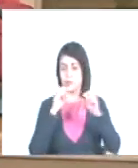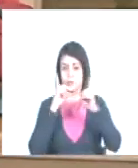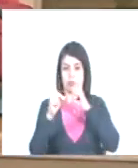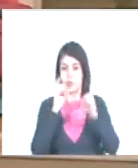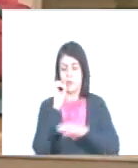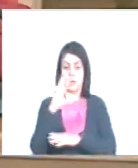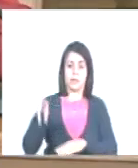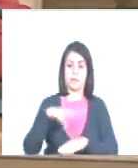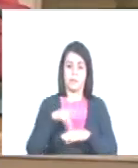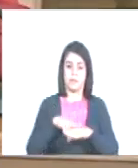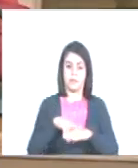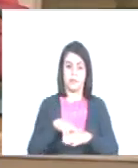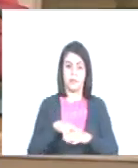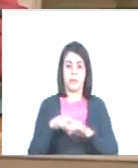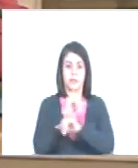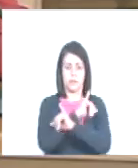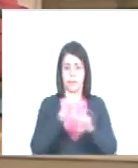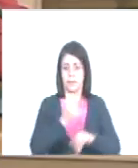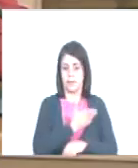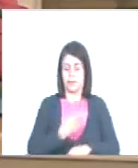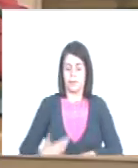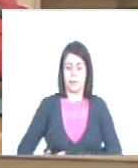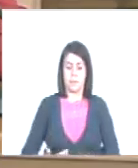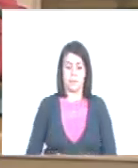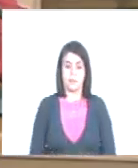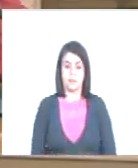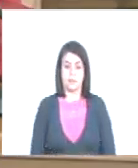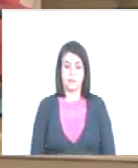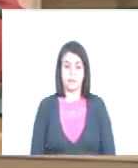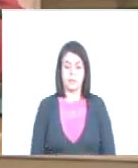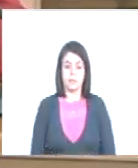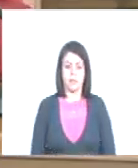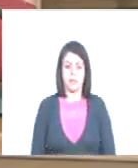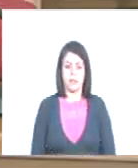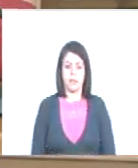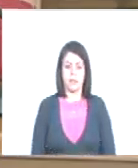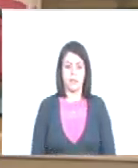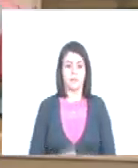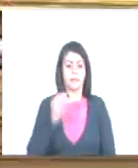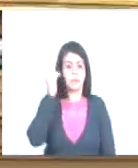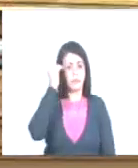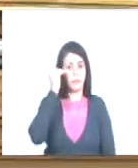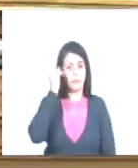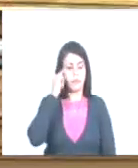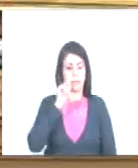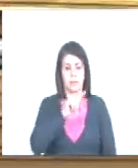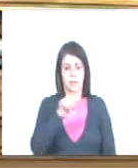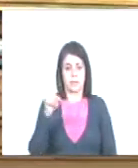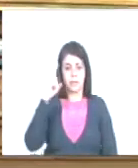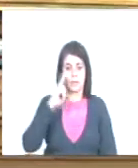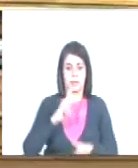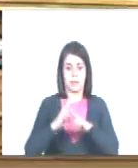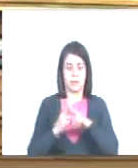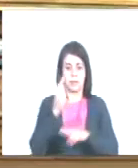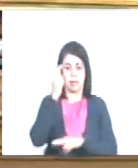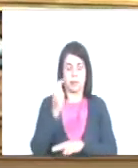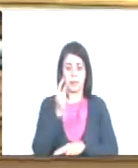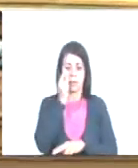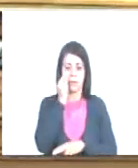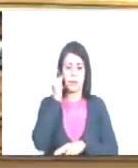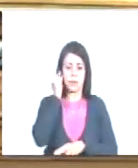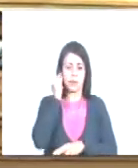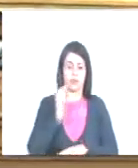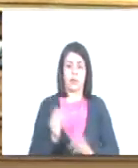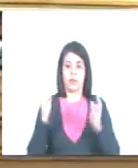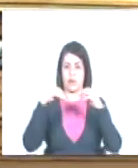Debates de la Asamblea Nacional. Es todo, ciudadano presidente. En consideración, las honorables diputadas y los